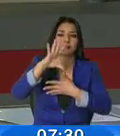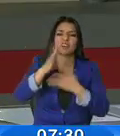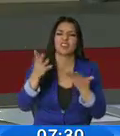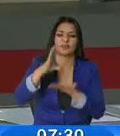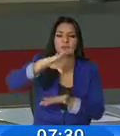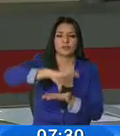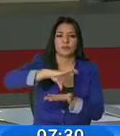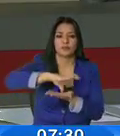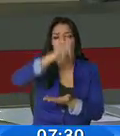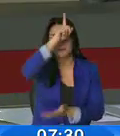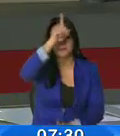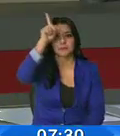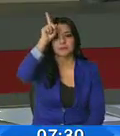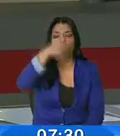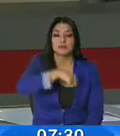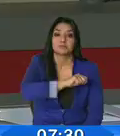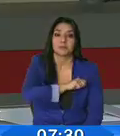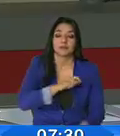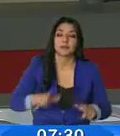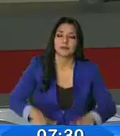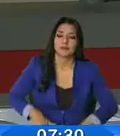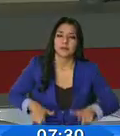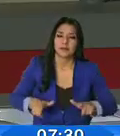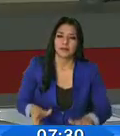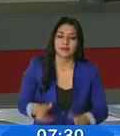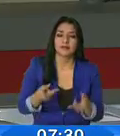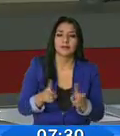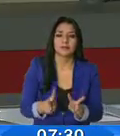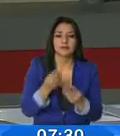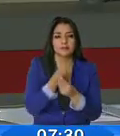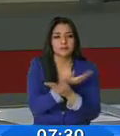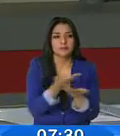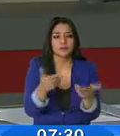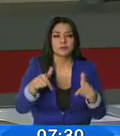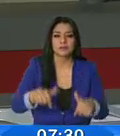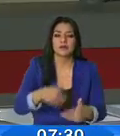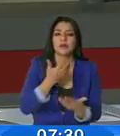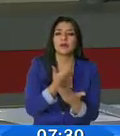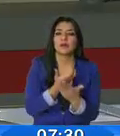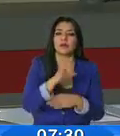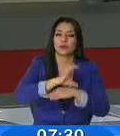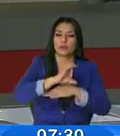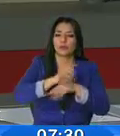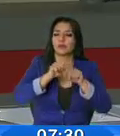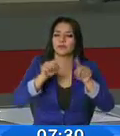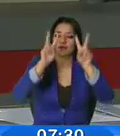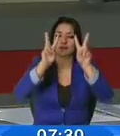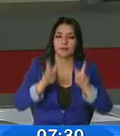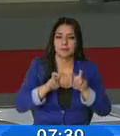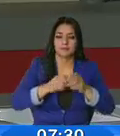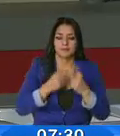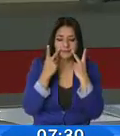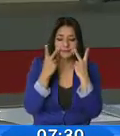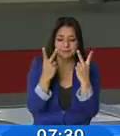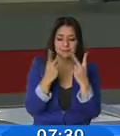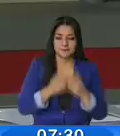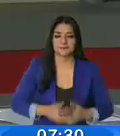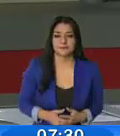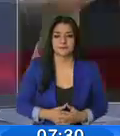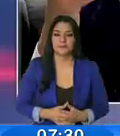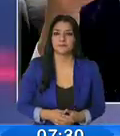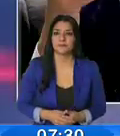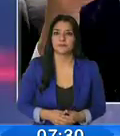Madrid, allá en España. Moreno comentó además sobre la situación actual del país en diversos aspectos. Miremos lo que dijo el primer